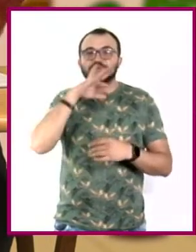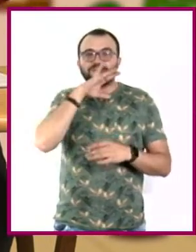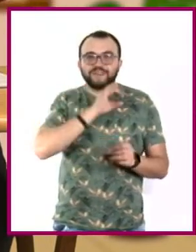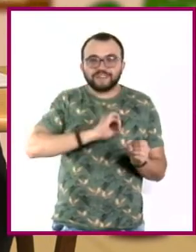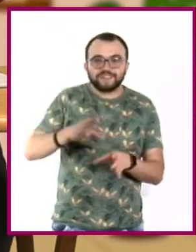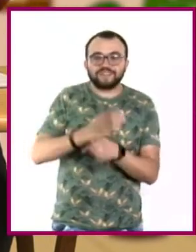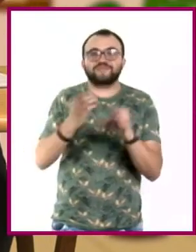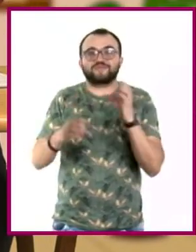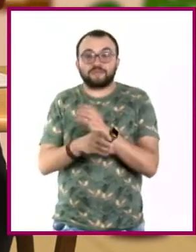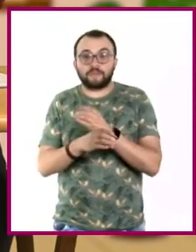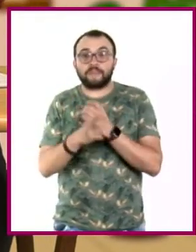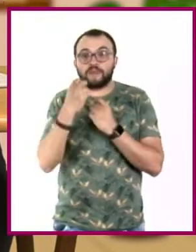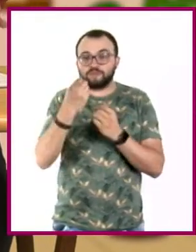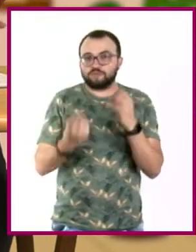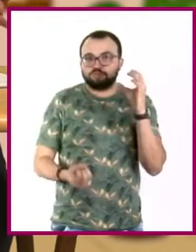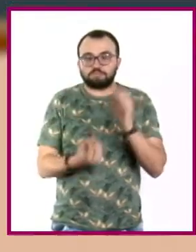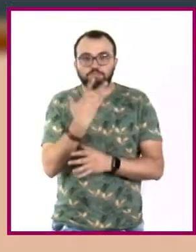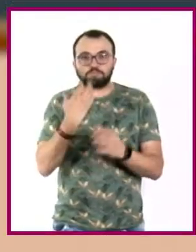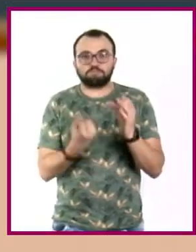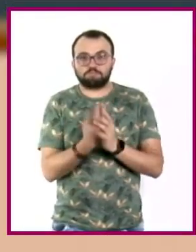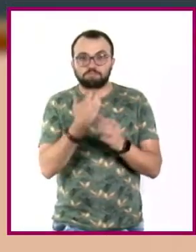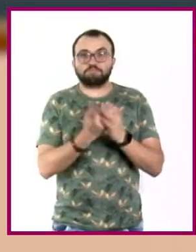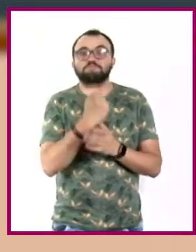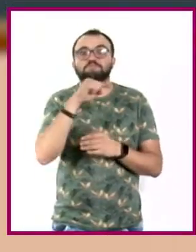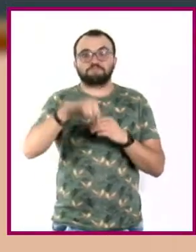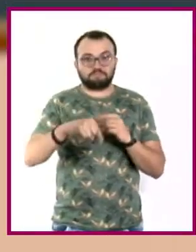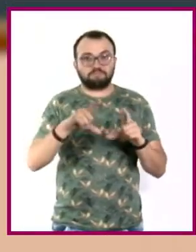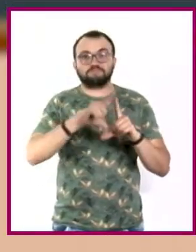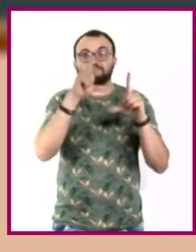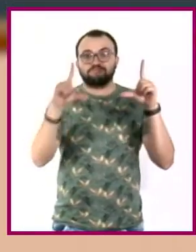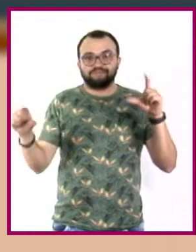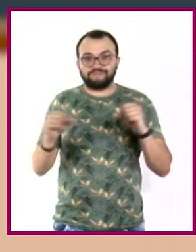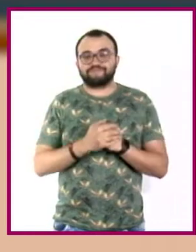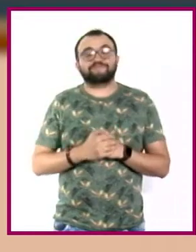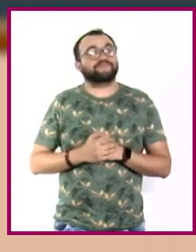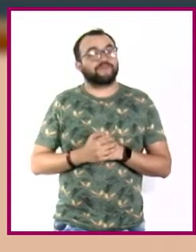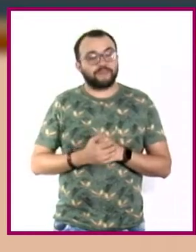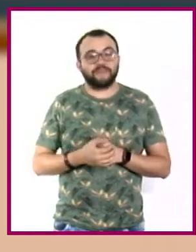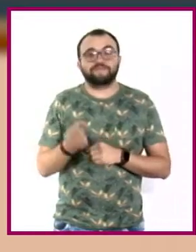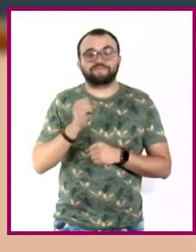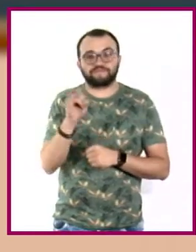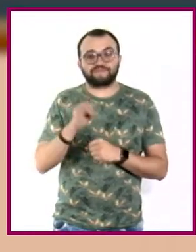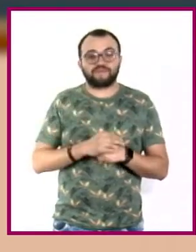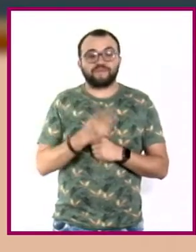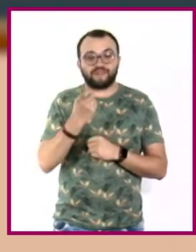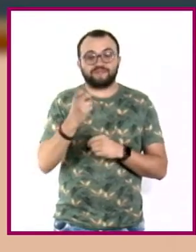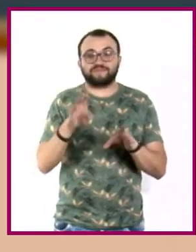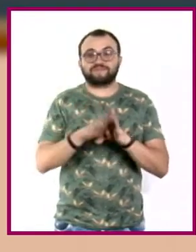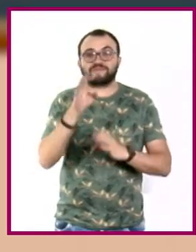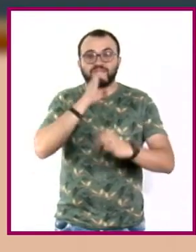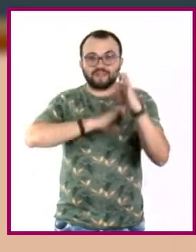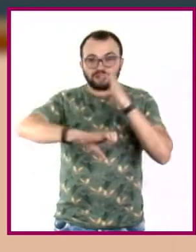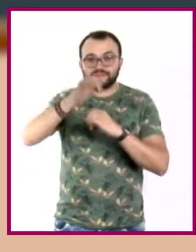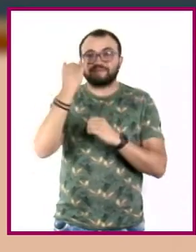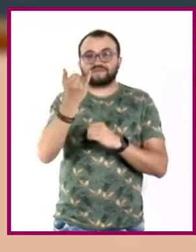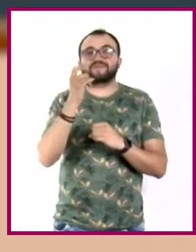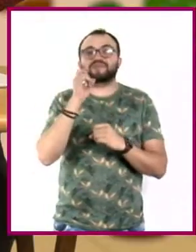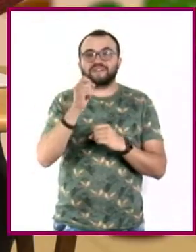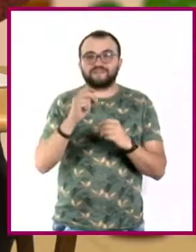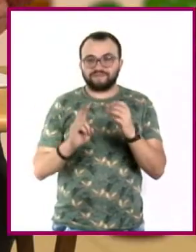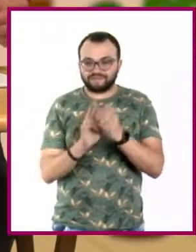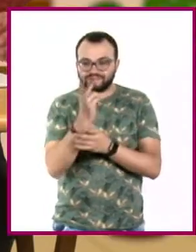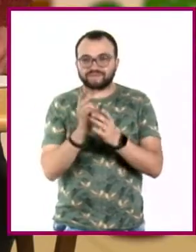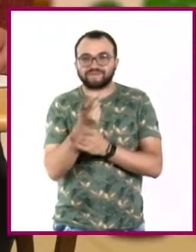de cosas totalmente innovadoras en el país. Sí, sí y sí. La industria y las exportaciones agrícolas eran